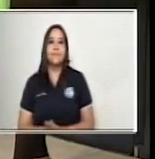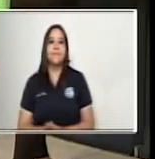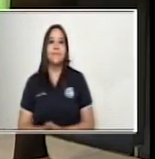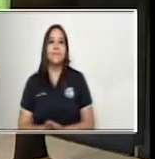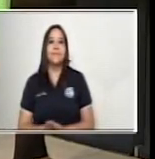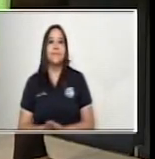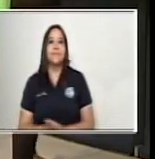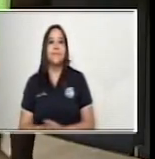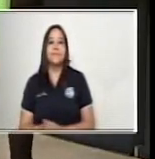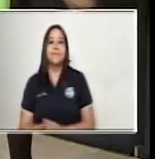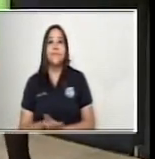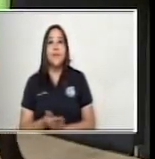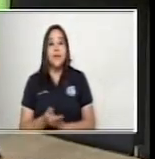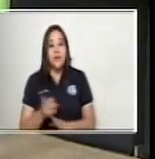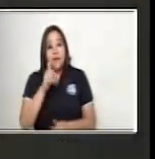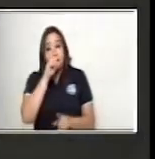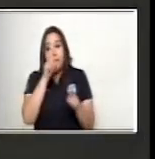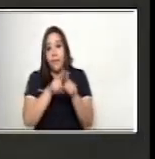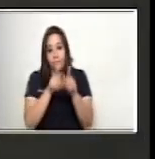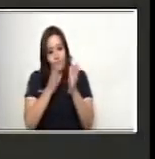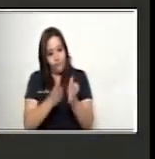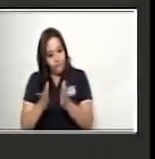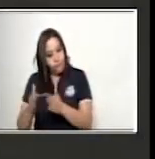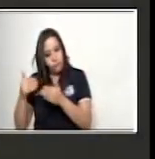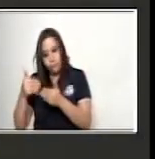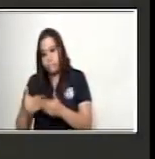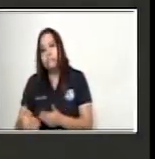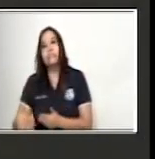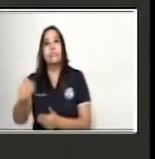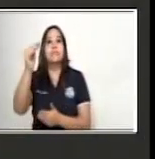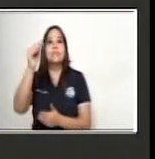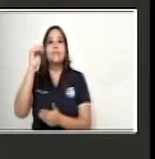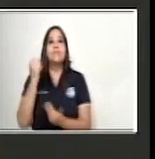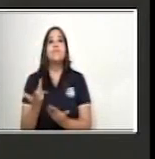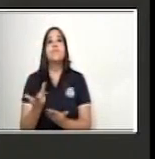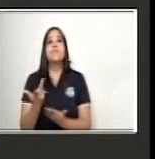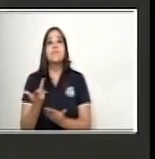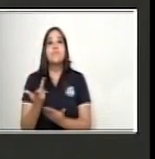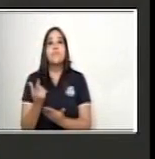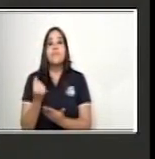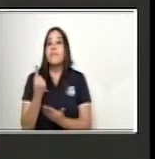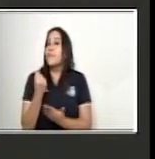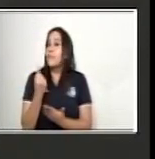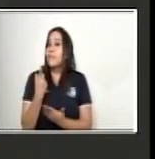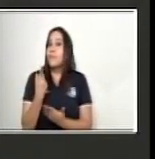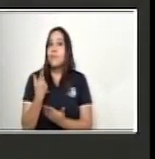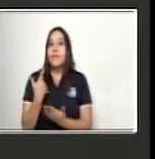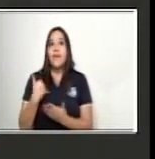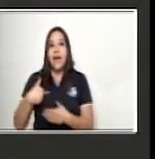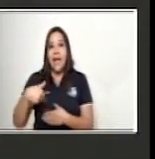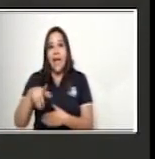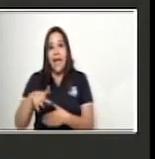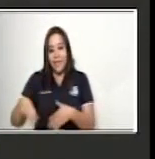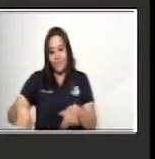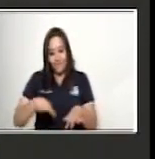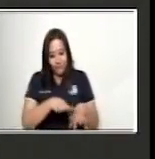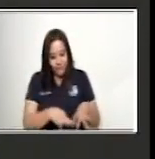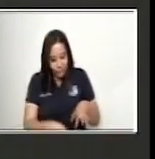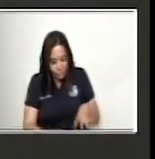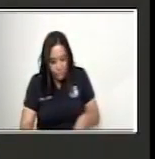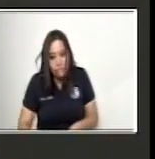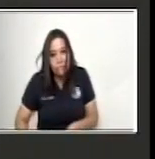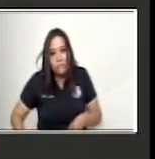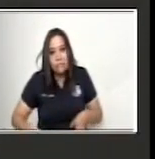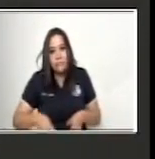Y el proceso continúa en lo que es el intestino delgado. Ahí es donde se